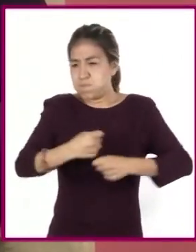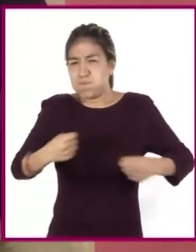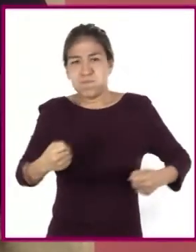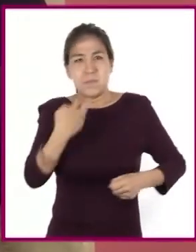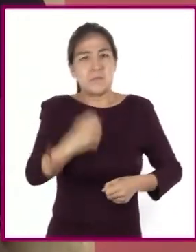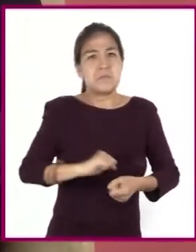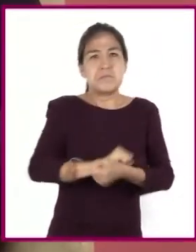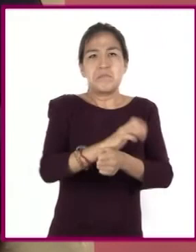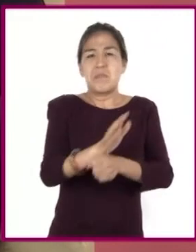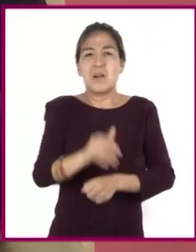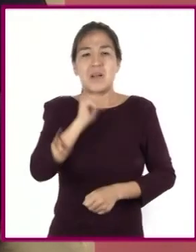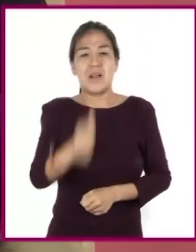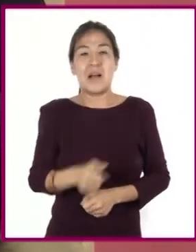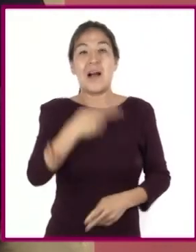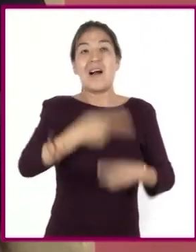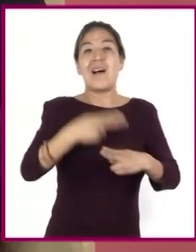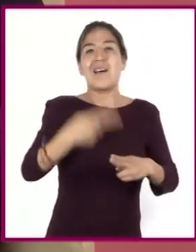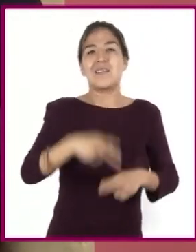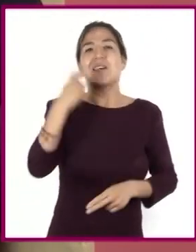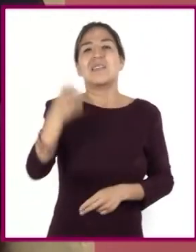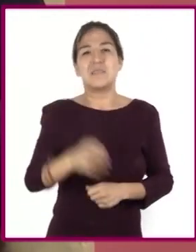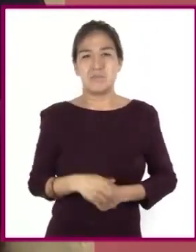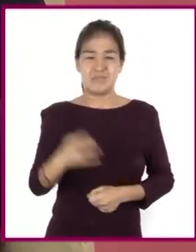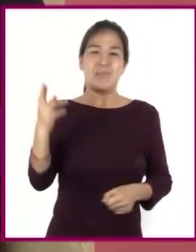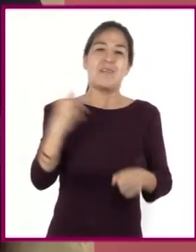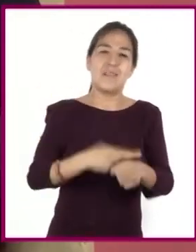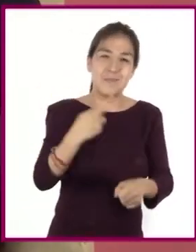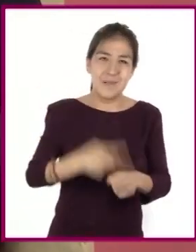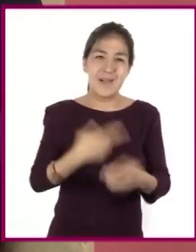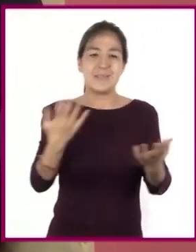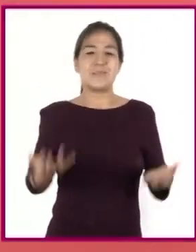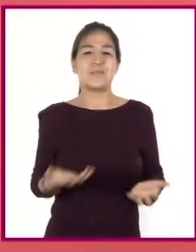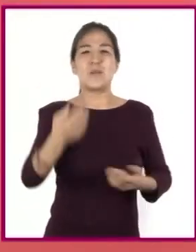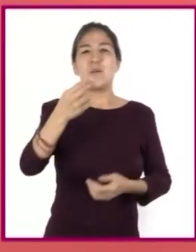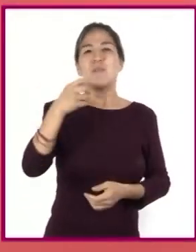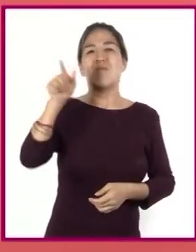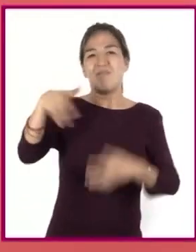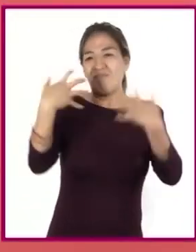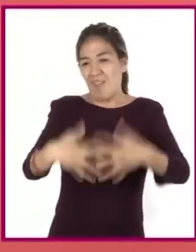y obesidad hasta que empezamos a incluir cosas como refrescos o como comida